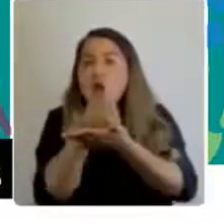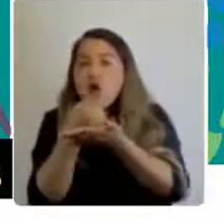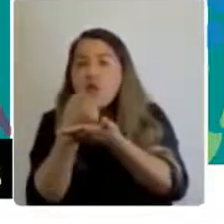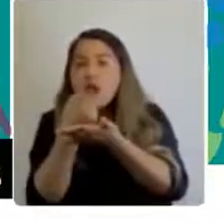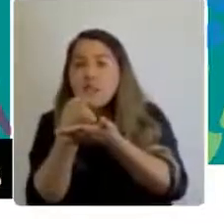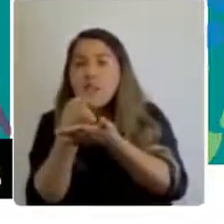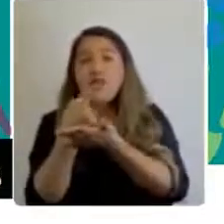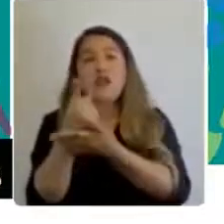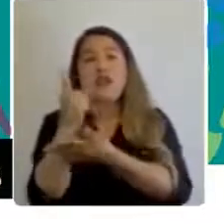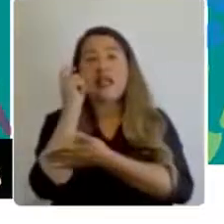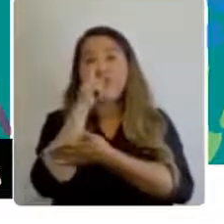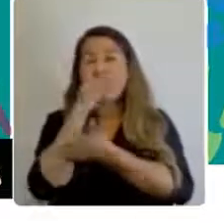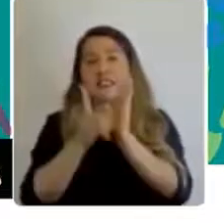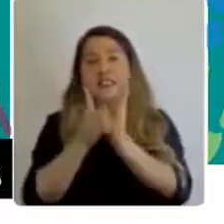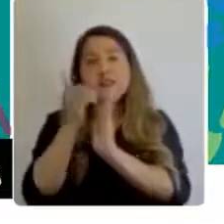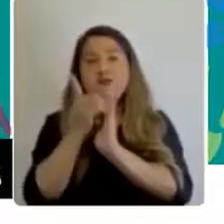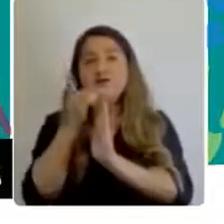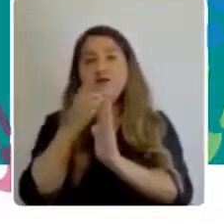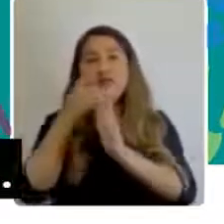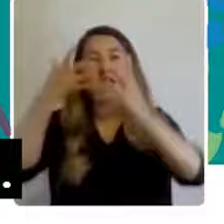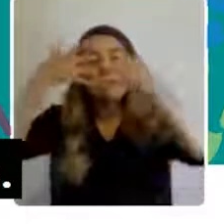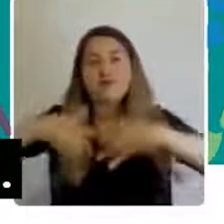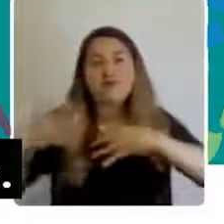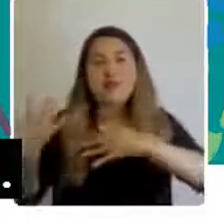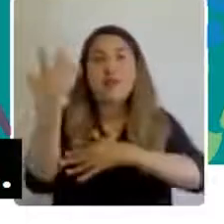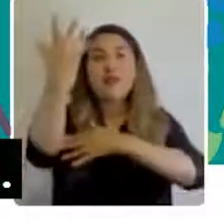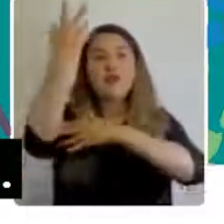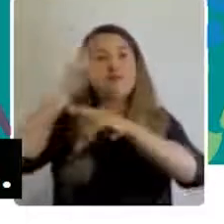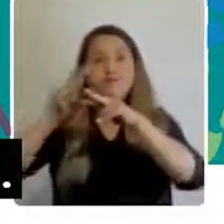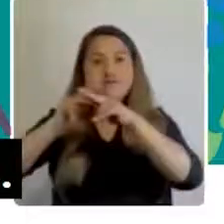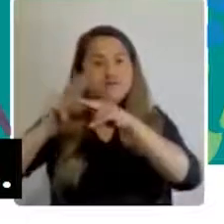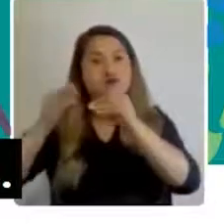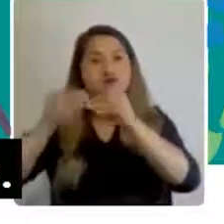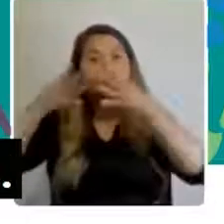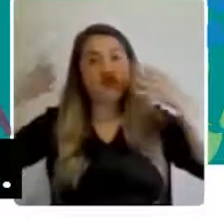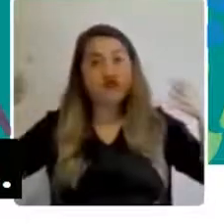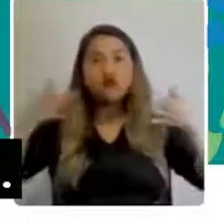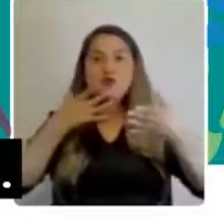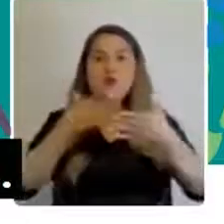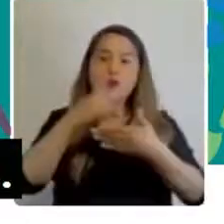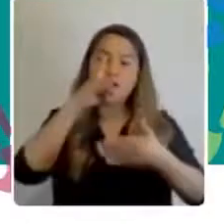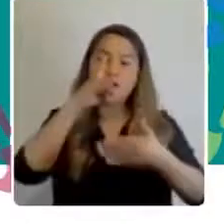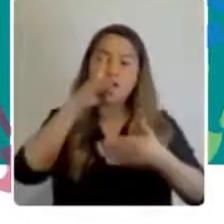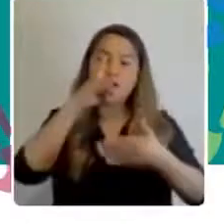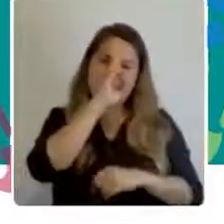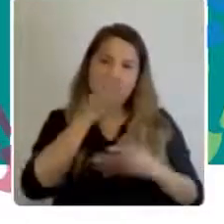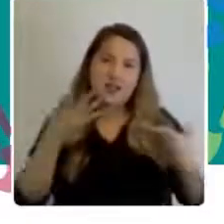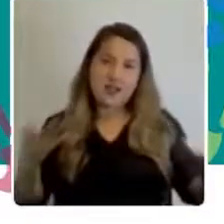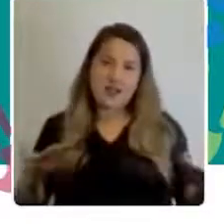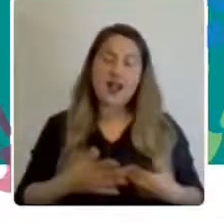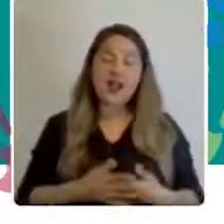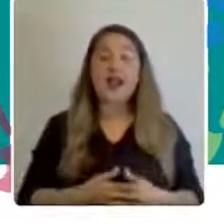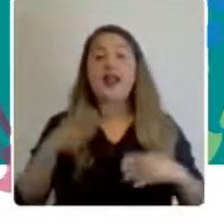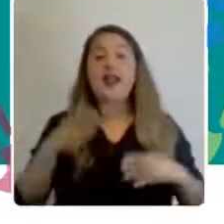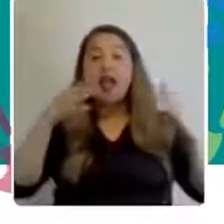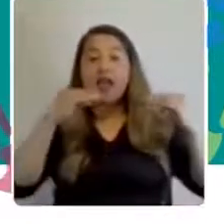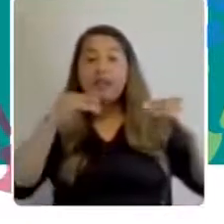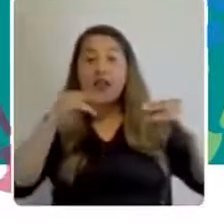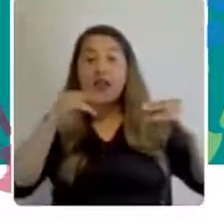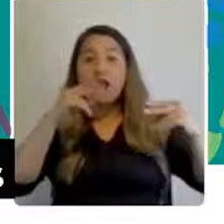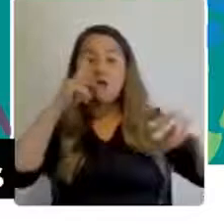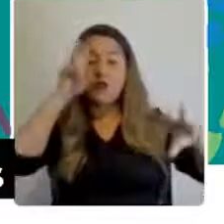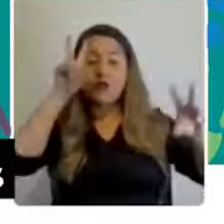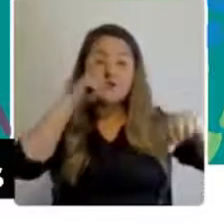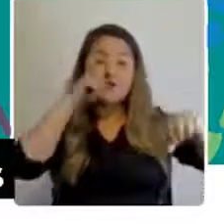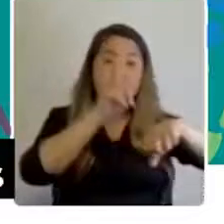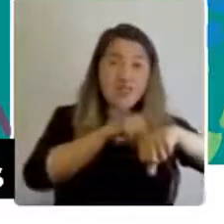son necesariamente los más rentables de buenas a primeras, justamente porque hablamos de enfermedades raras y no extendidas. Y hablamos de tiempo y de